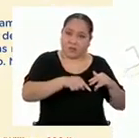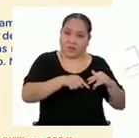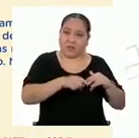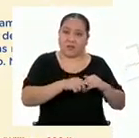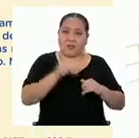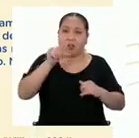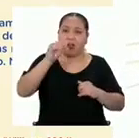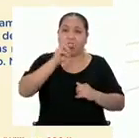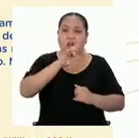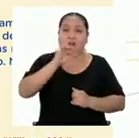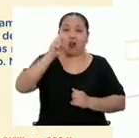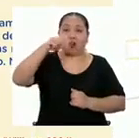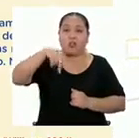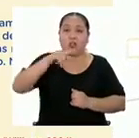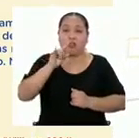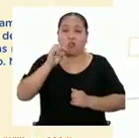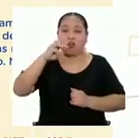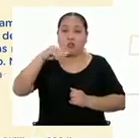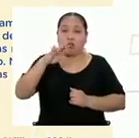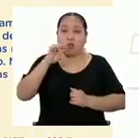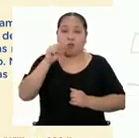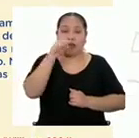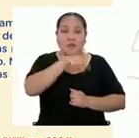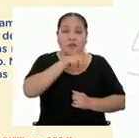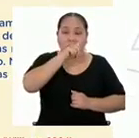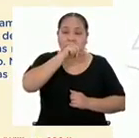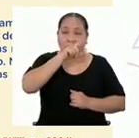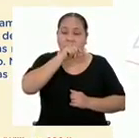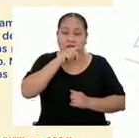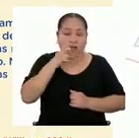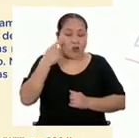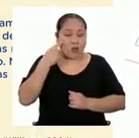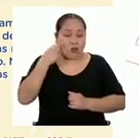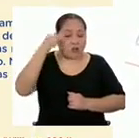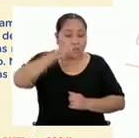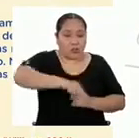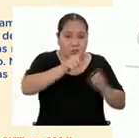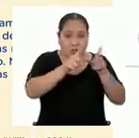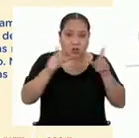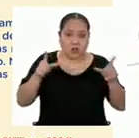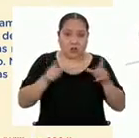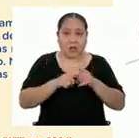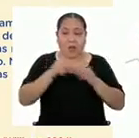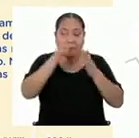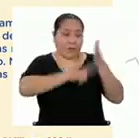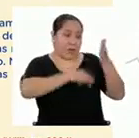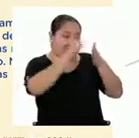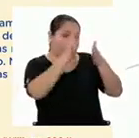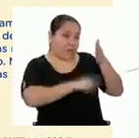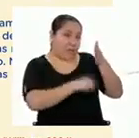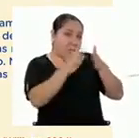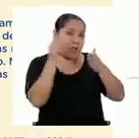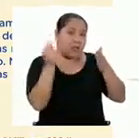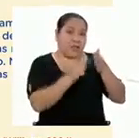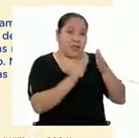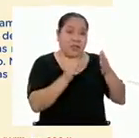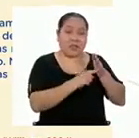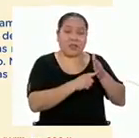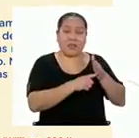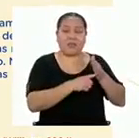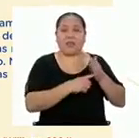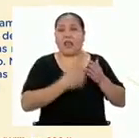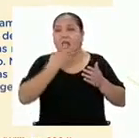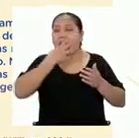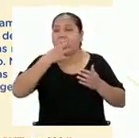precioso gorrión de Tumbes es el ave más común en estas laderas altas secas. Pintar aquí es un trabajo desafiante y